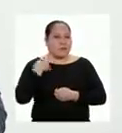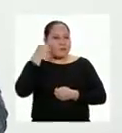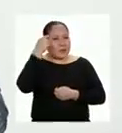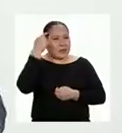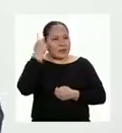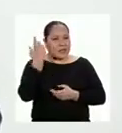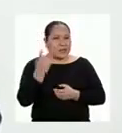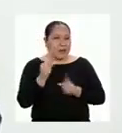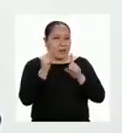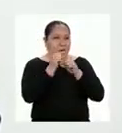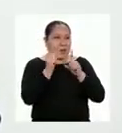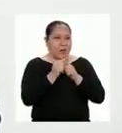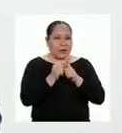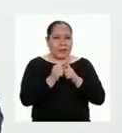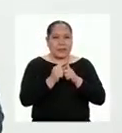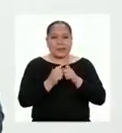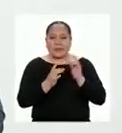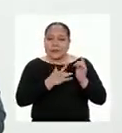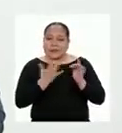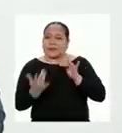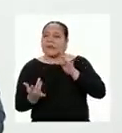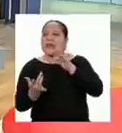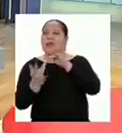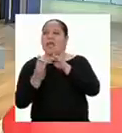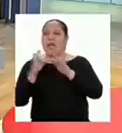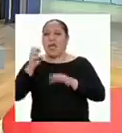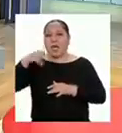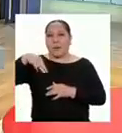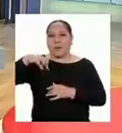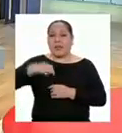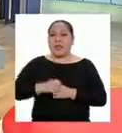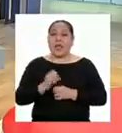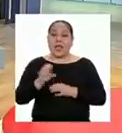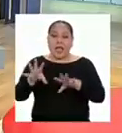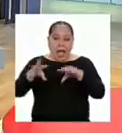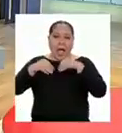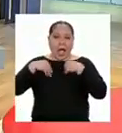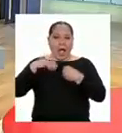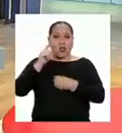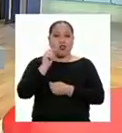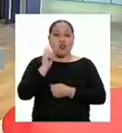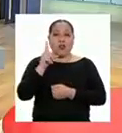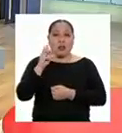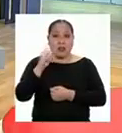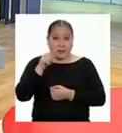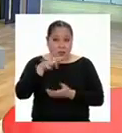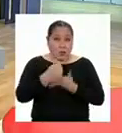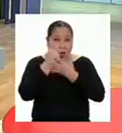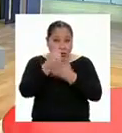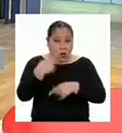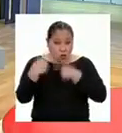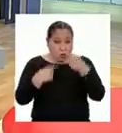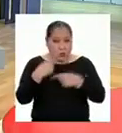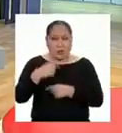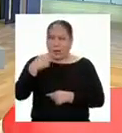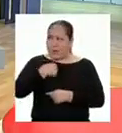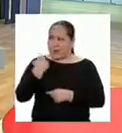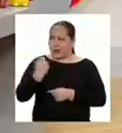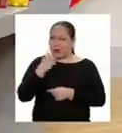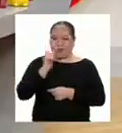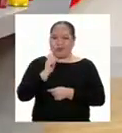y tolerancia pueden ayudarte en el día a día? Por supuesto, no solo a mí, sino a todas las peruanas y